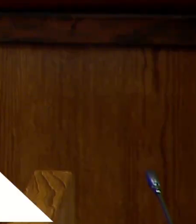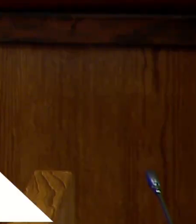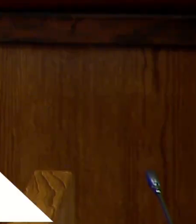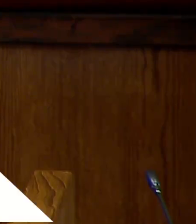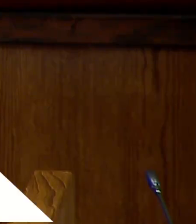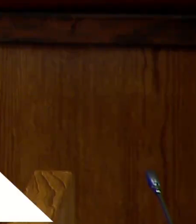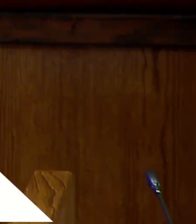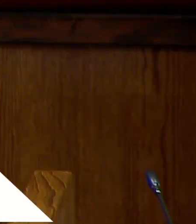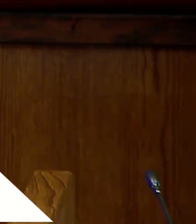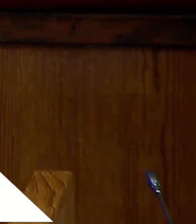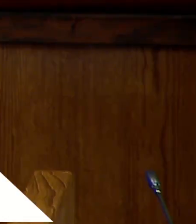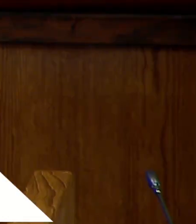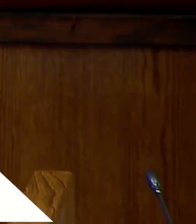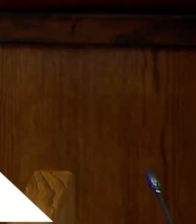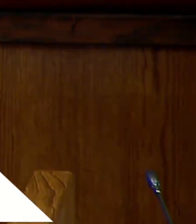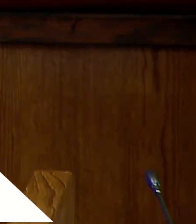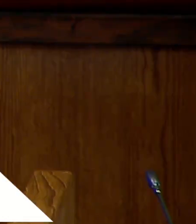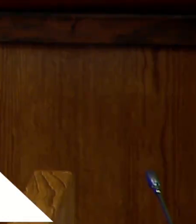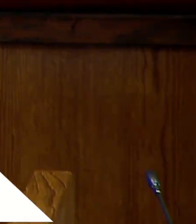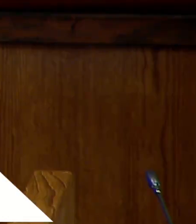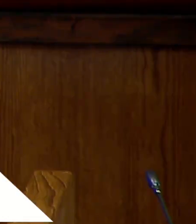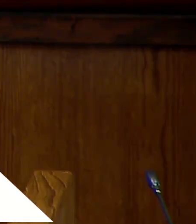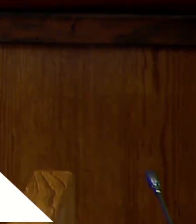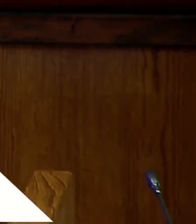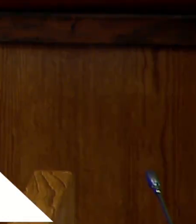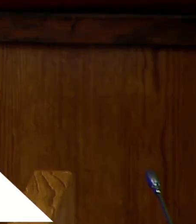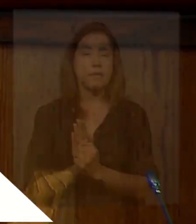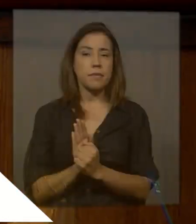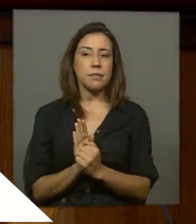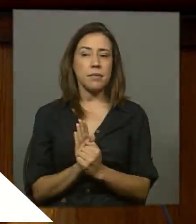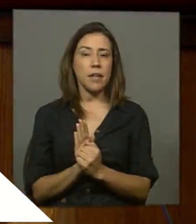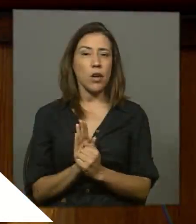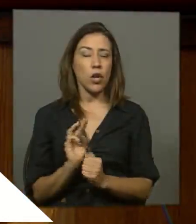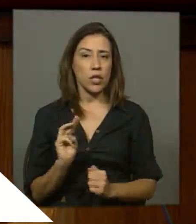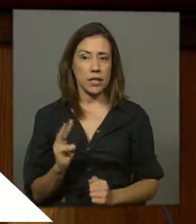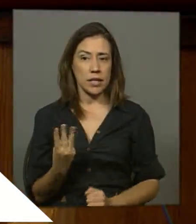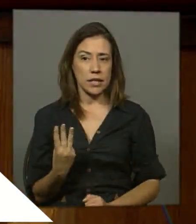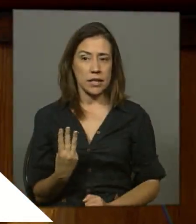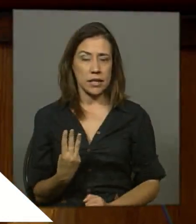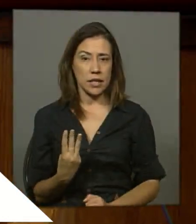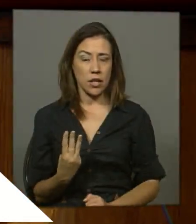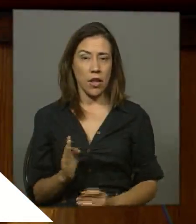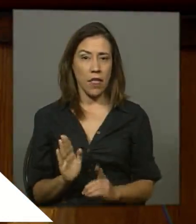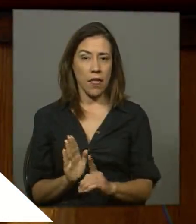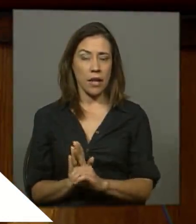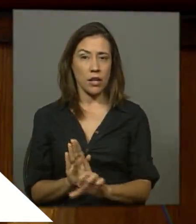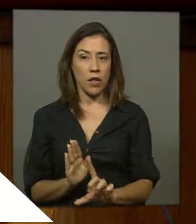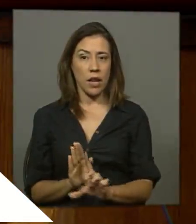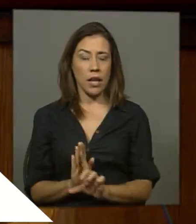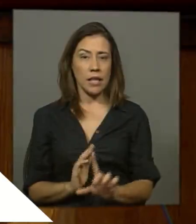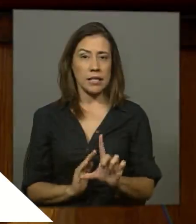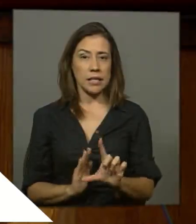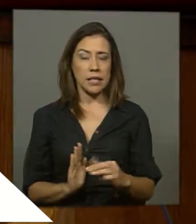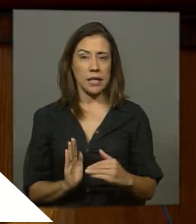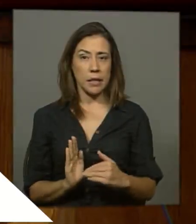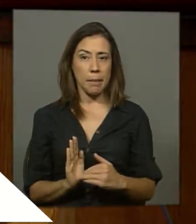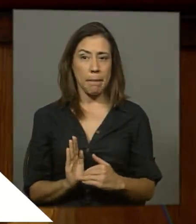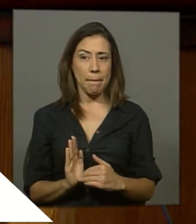está Sí este en el artículo tiene el artículo tercero del decreto ley